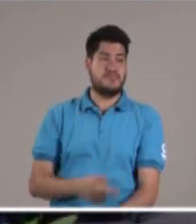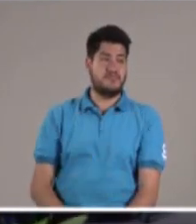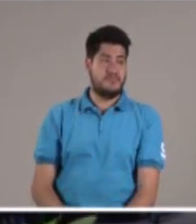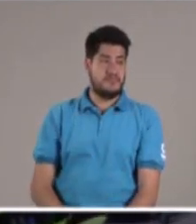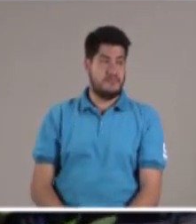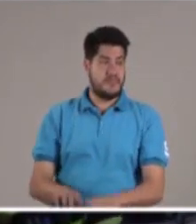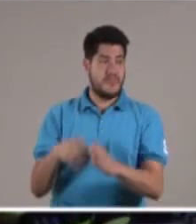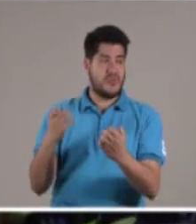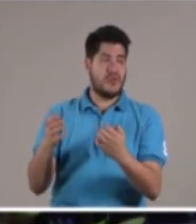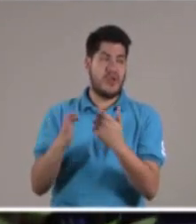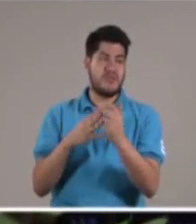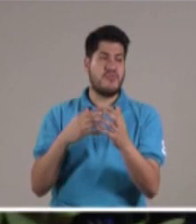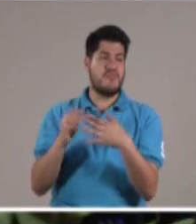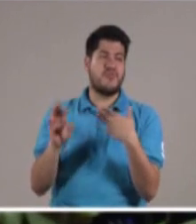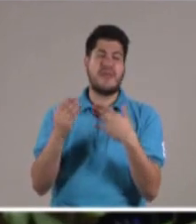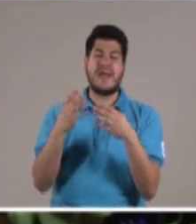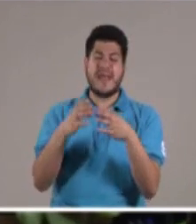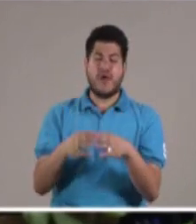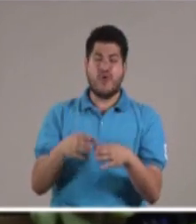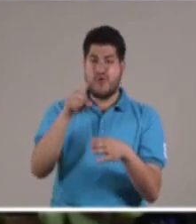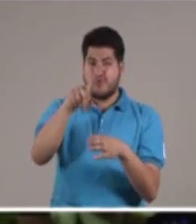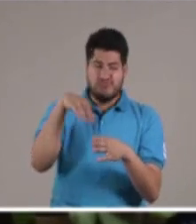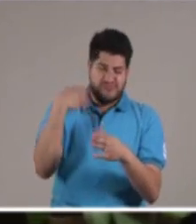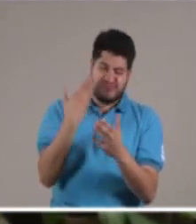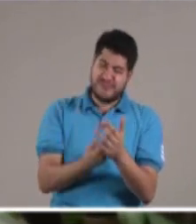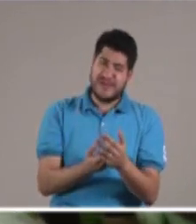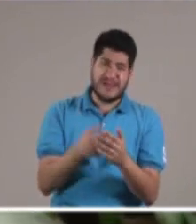Entonces no importan que hoy oigas